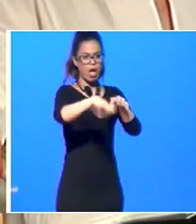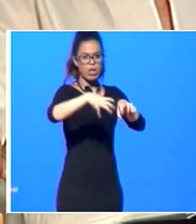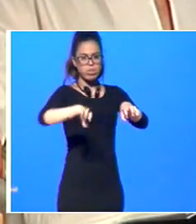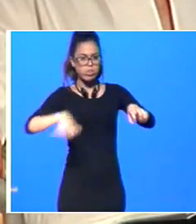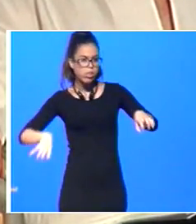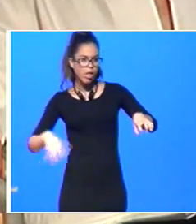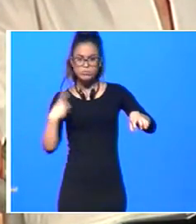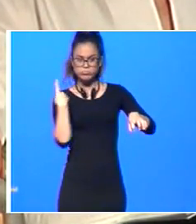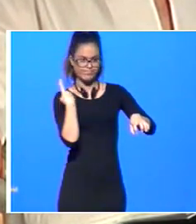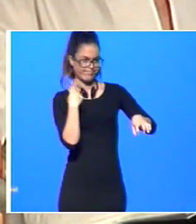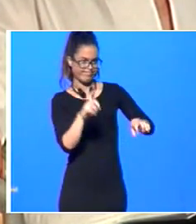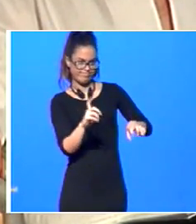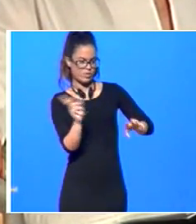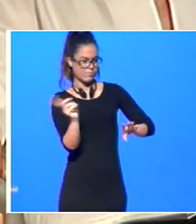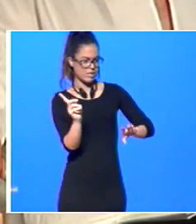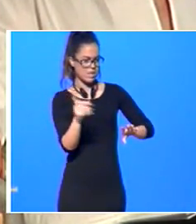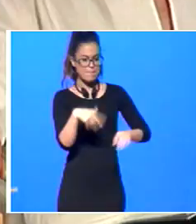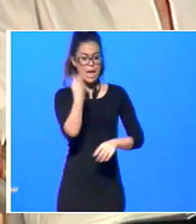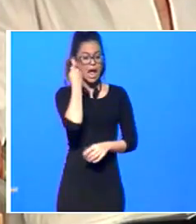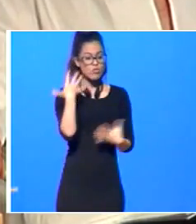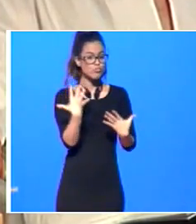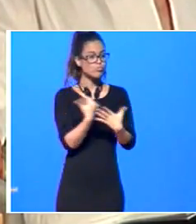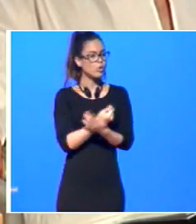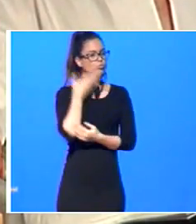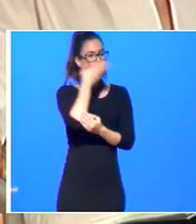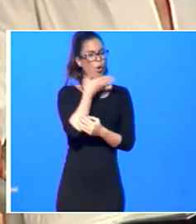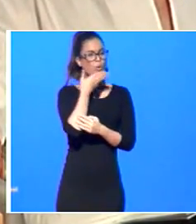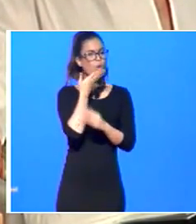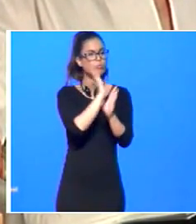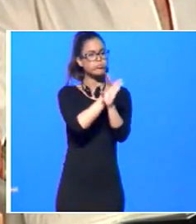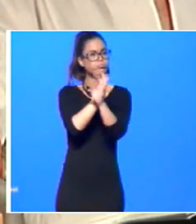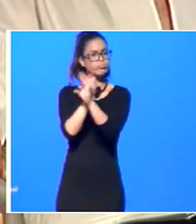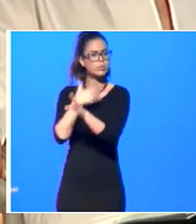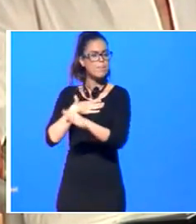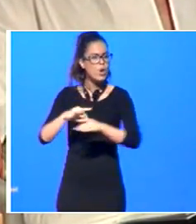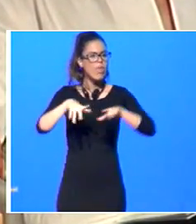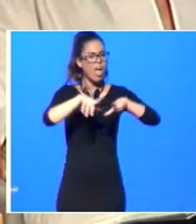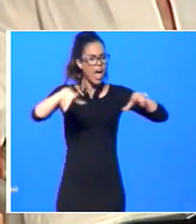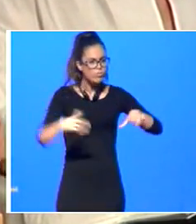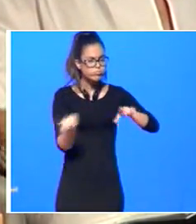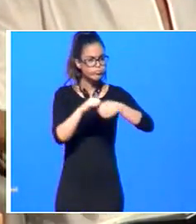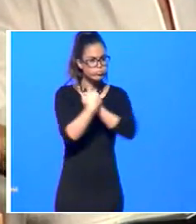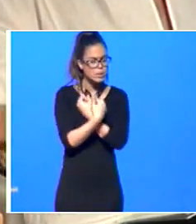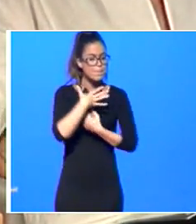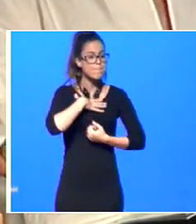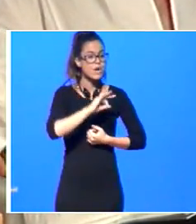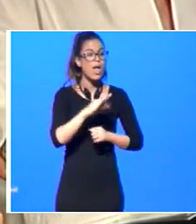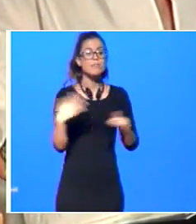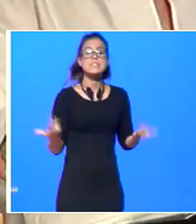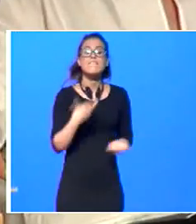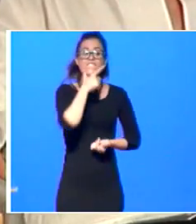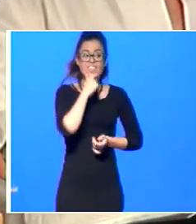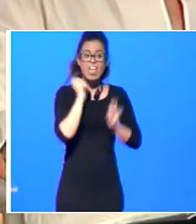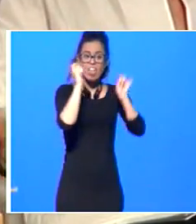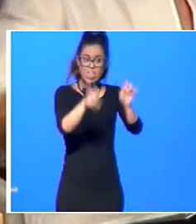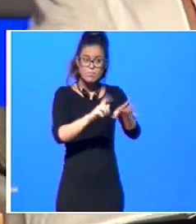y se facilita que todo el alumnado pueda acudir a la escuela y al aula. Que además se facilite la participación, se